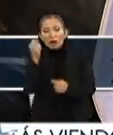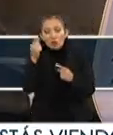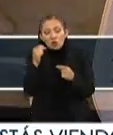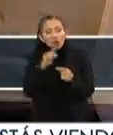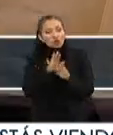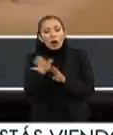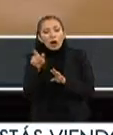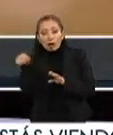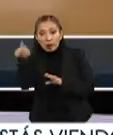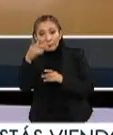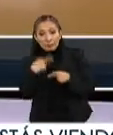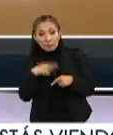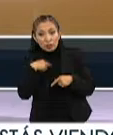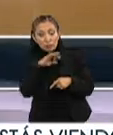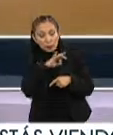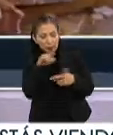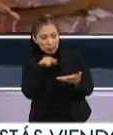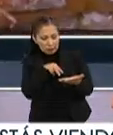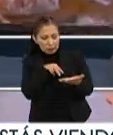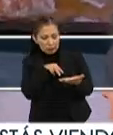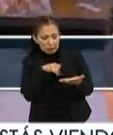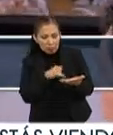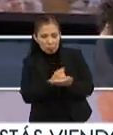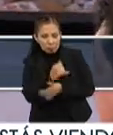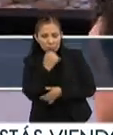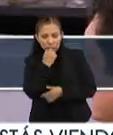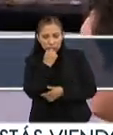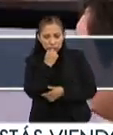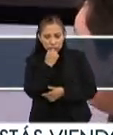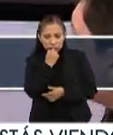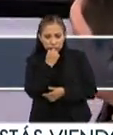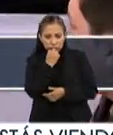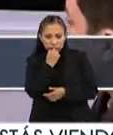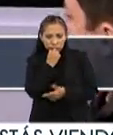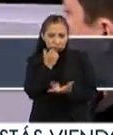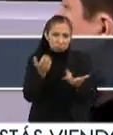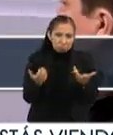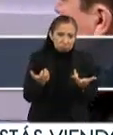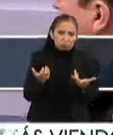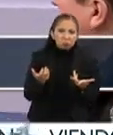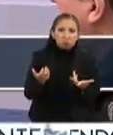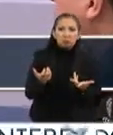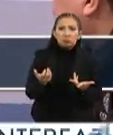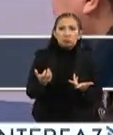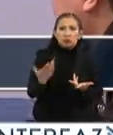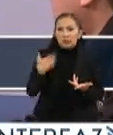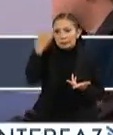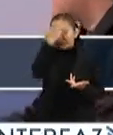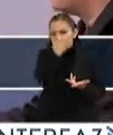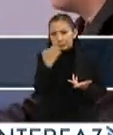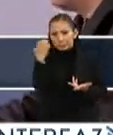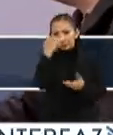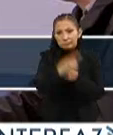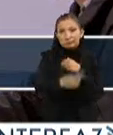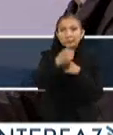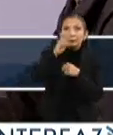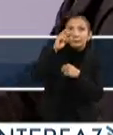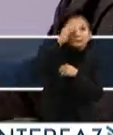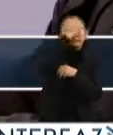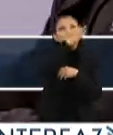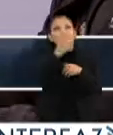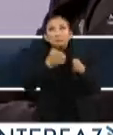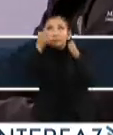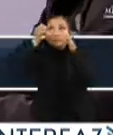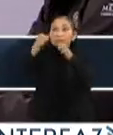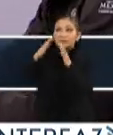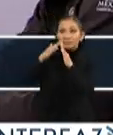de estos efectos es que la gente puede tomar decisiones, ¿no? Y evaluar, ¿no? los daños estructurales en su